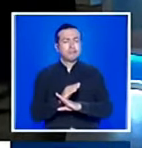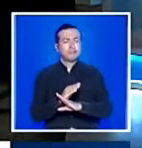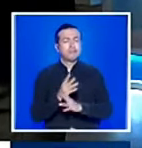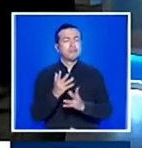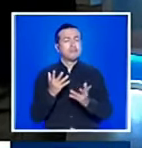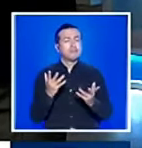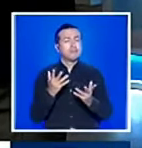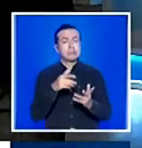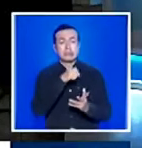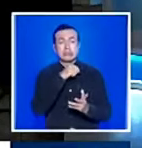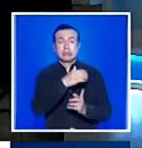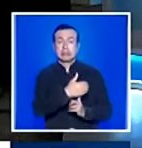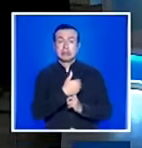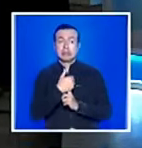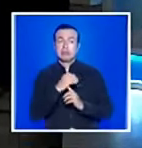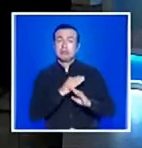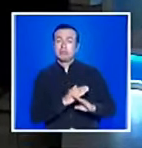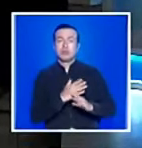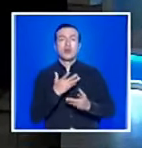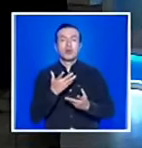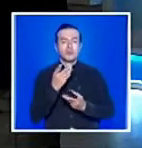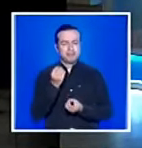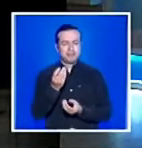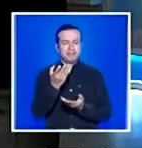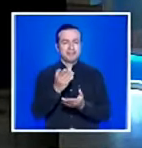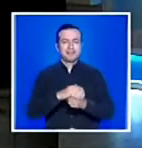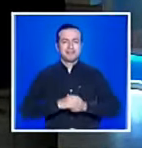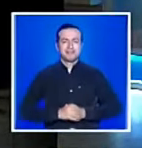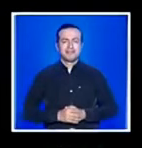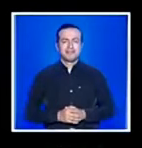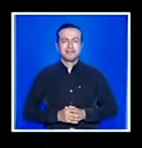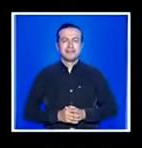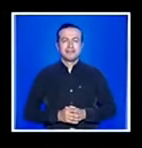un secuestro? Alex Pila tiene más detalles en el siguiente reportaje.